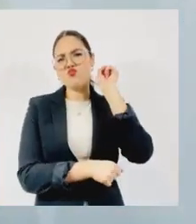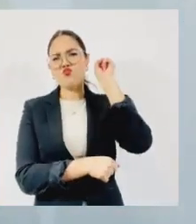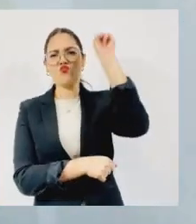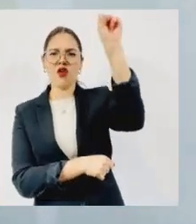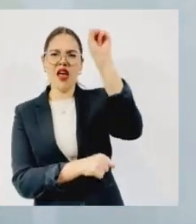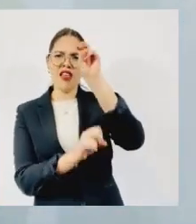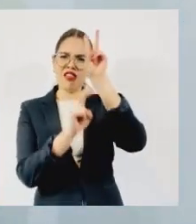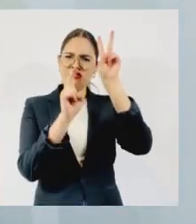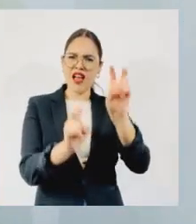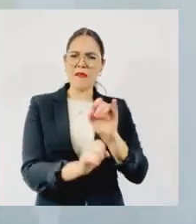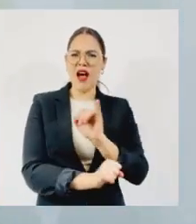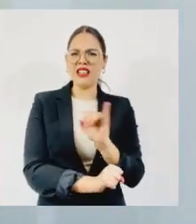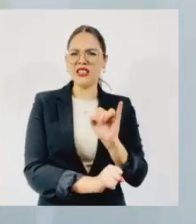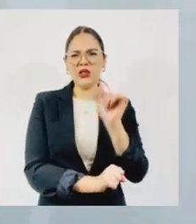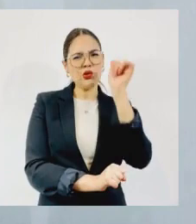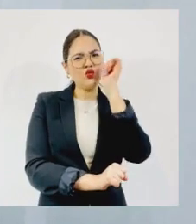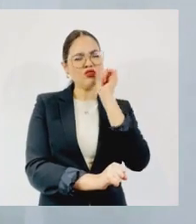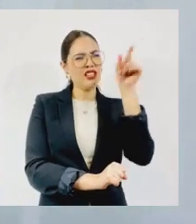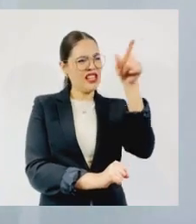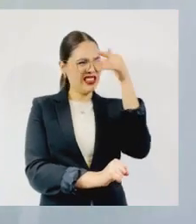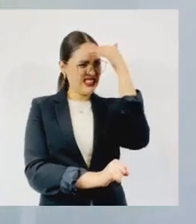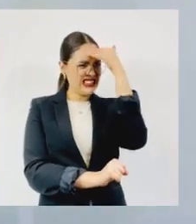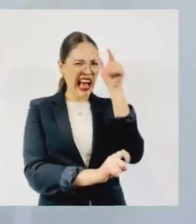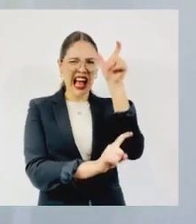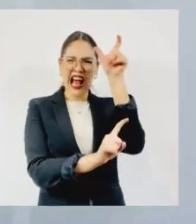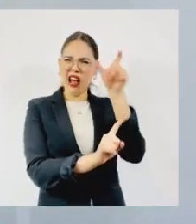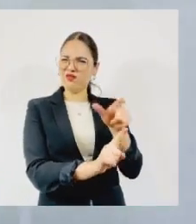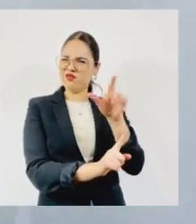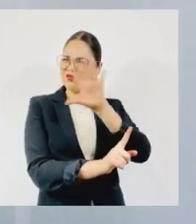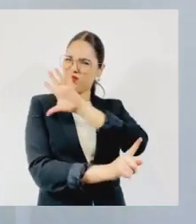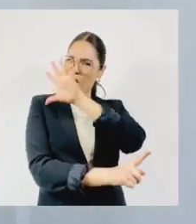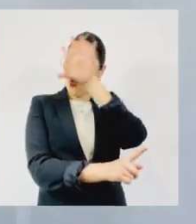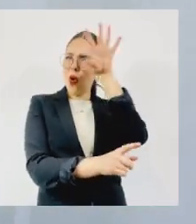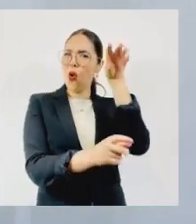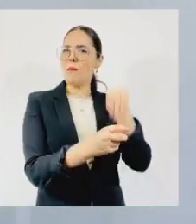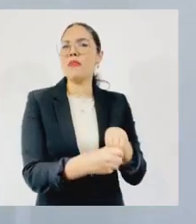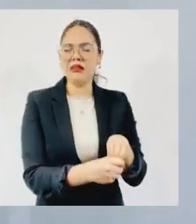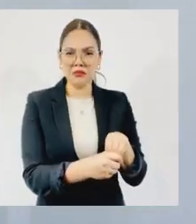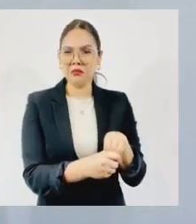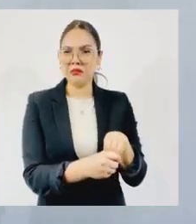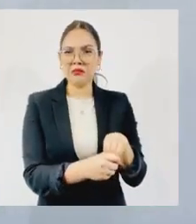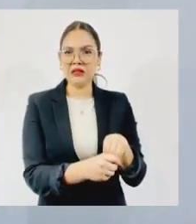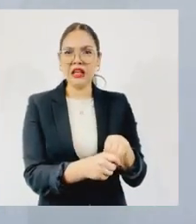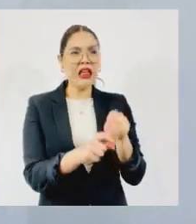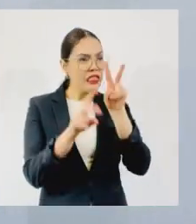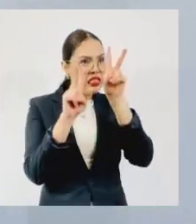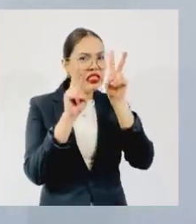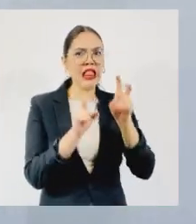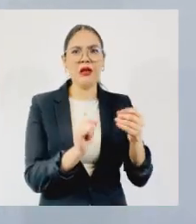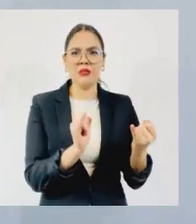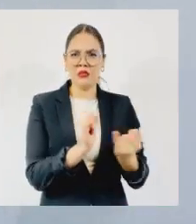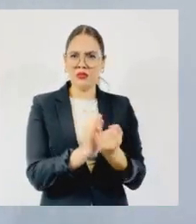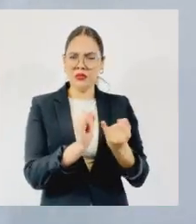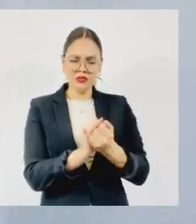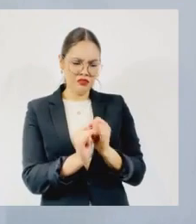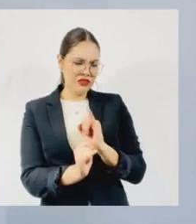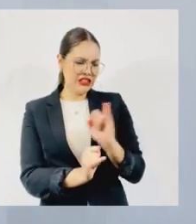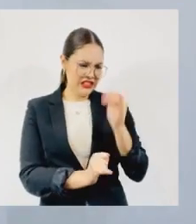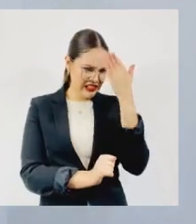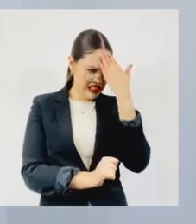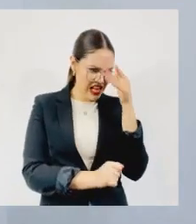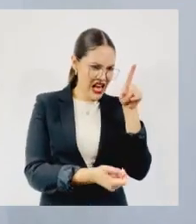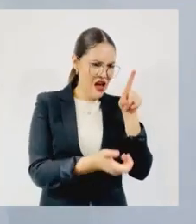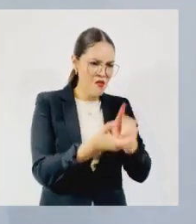izquierda, socialista. Entonces ella entendía muy bien, dentro de incluso del socialismo y de